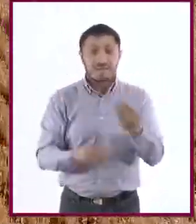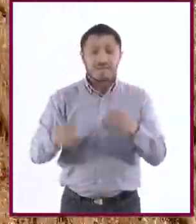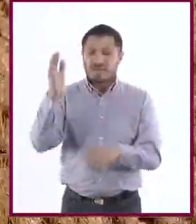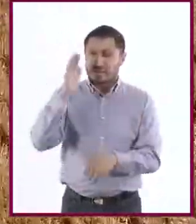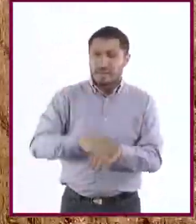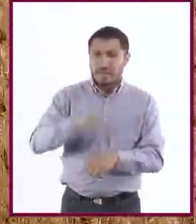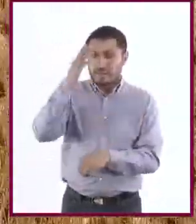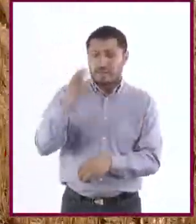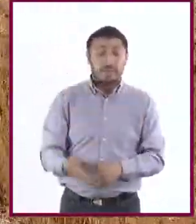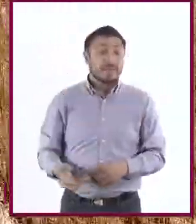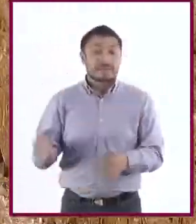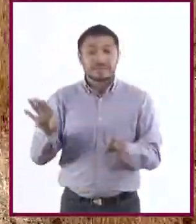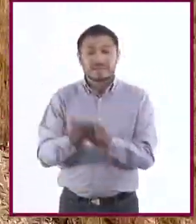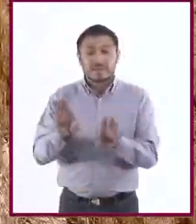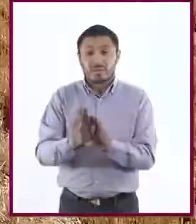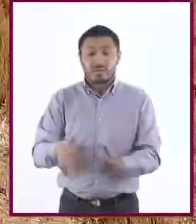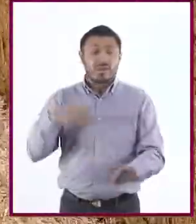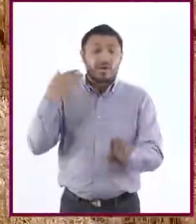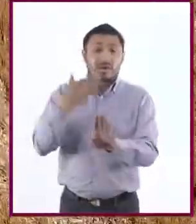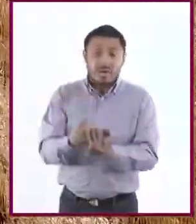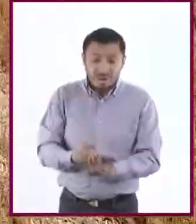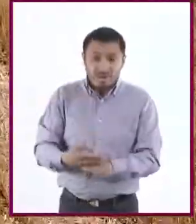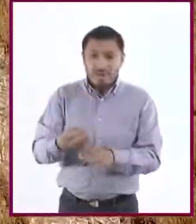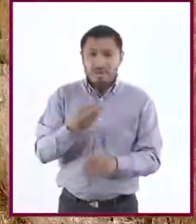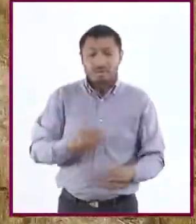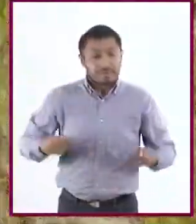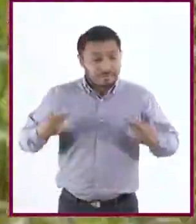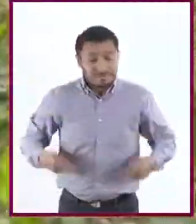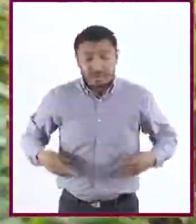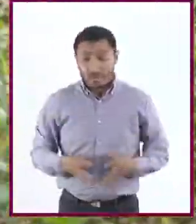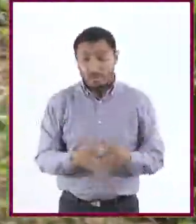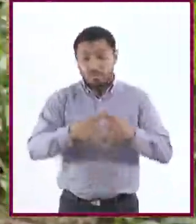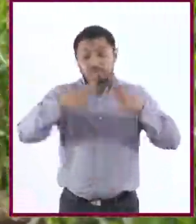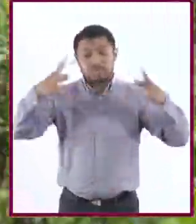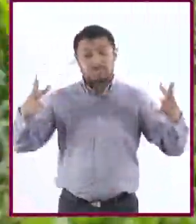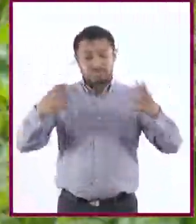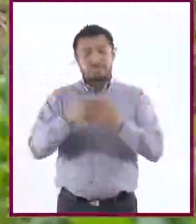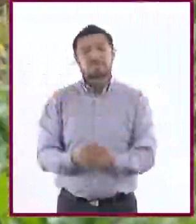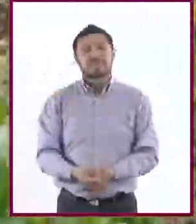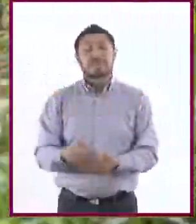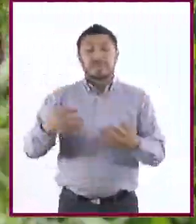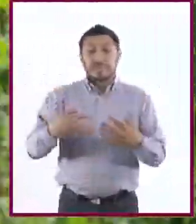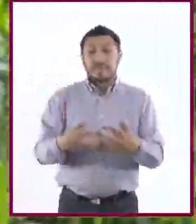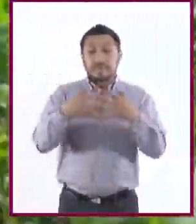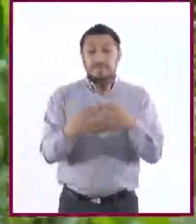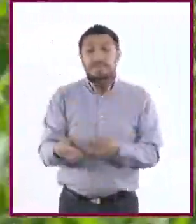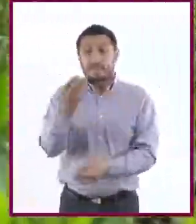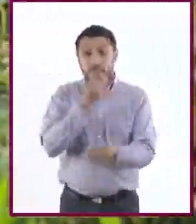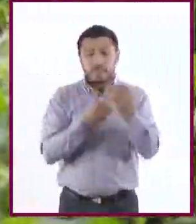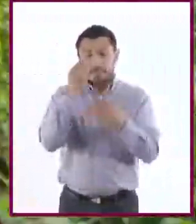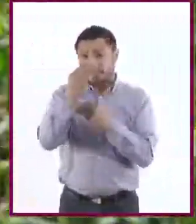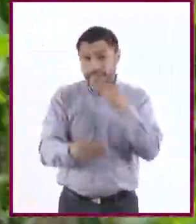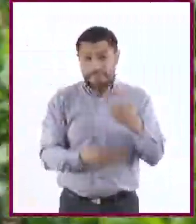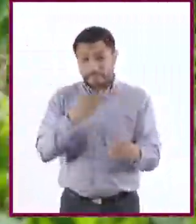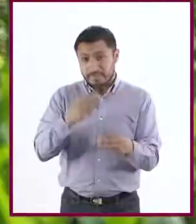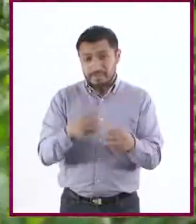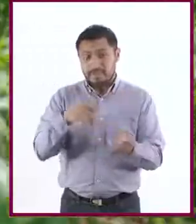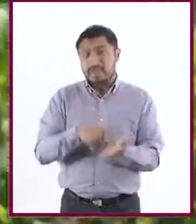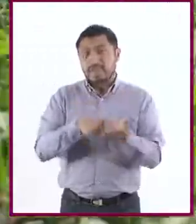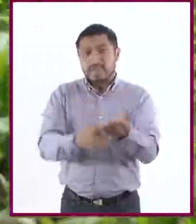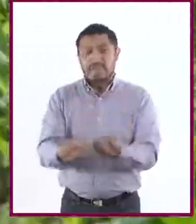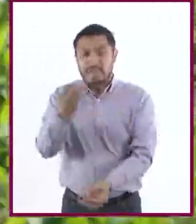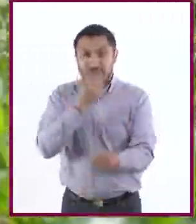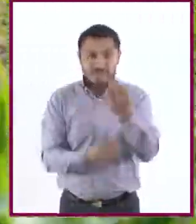vez más una carrera contra el crecimiento poblacional. La industria alimenticia a nivel mundial propone que los